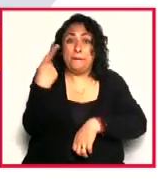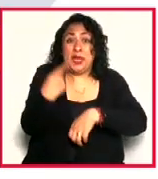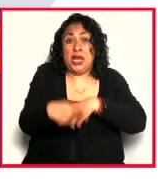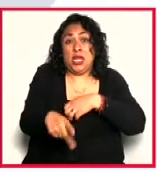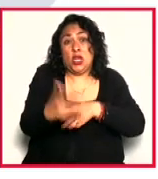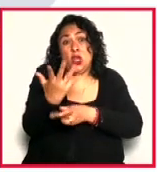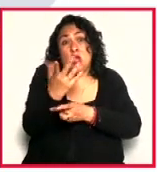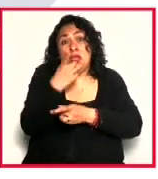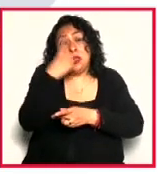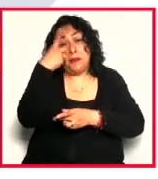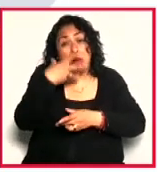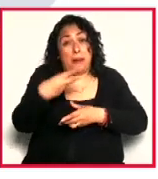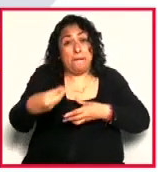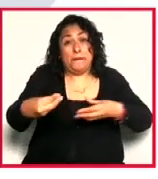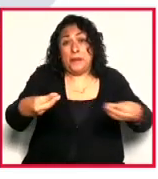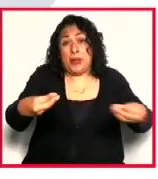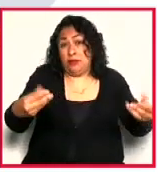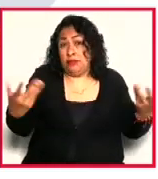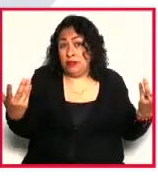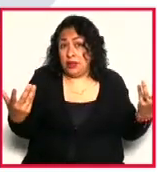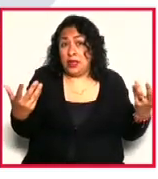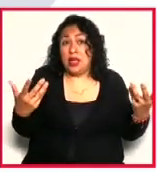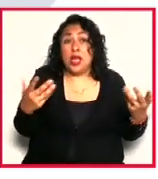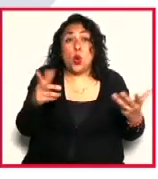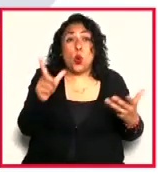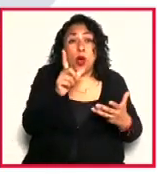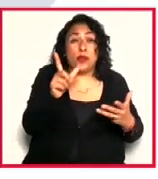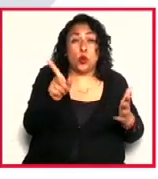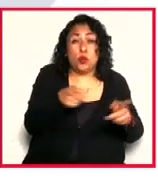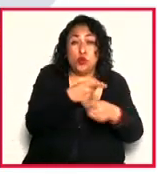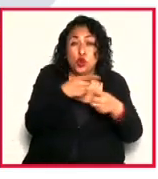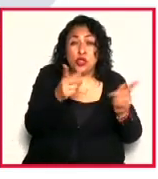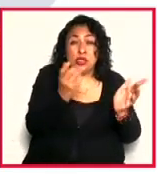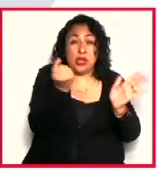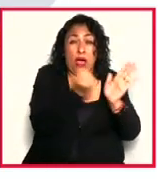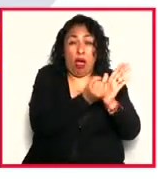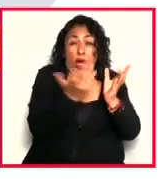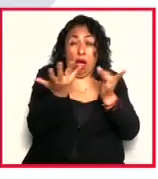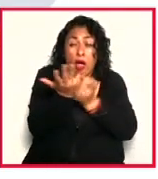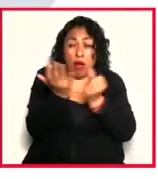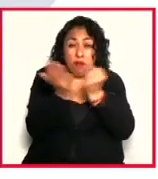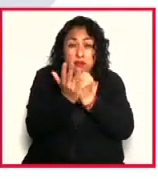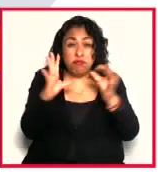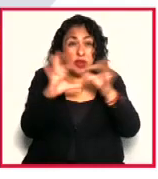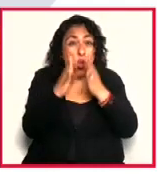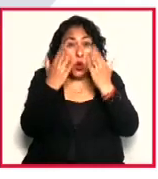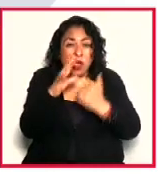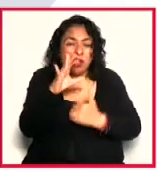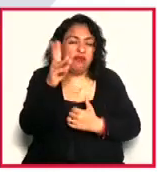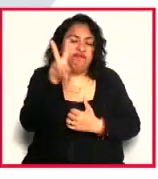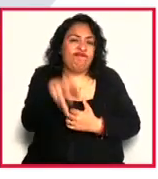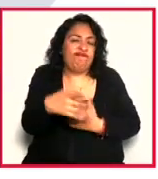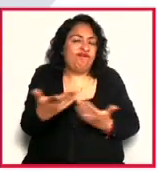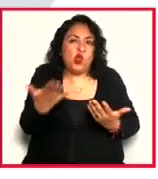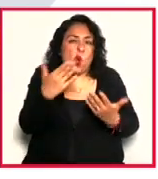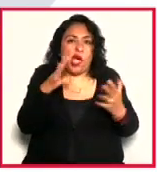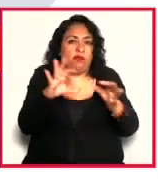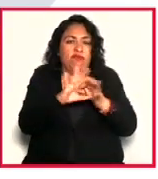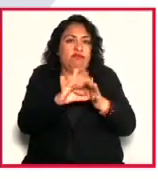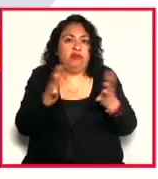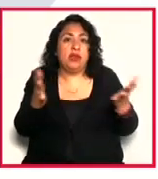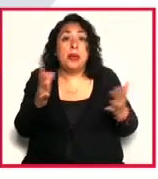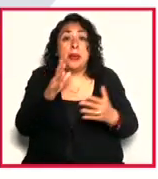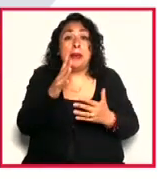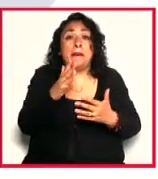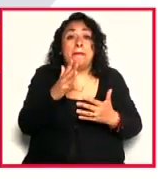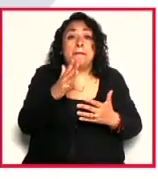los contagios son los coros, y una pasión sin coros realmente no tiene mucho sentido. Simplemente quiero recordarles algo importante. Una pasión sí es